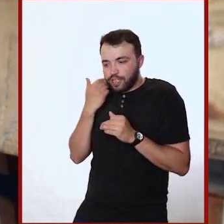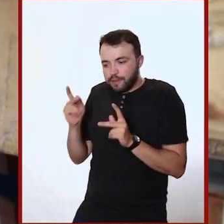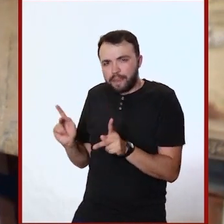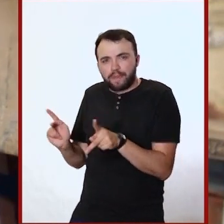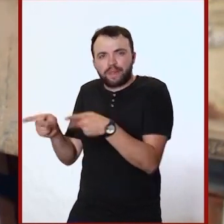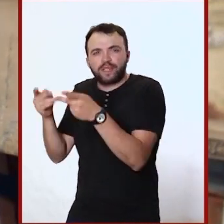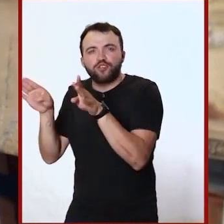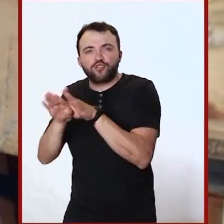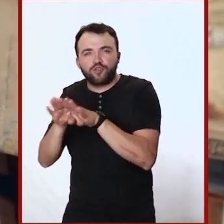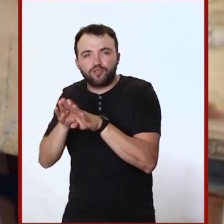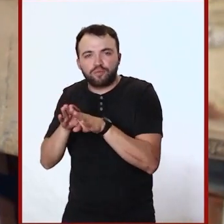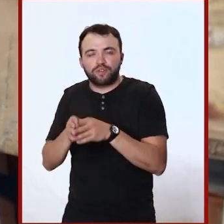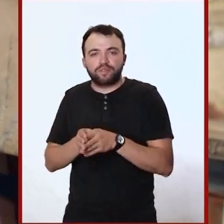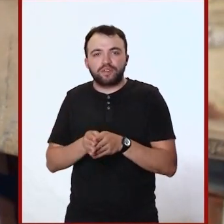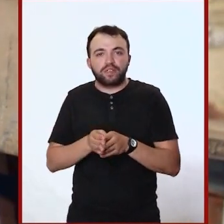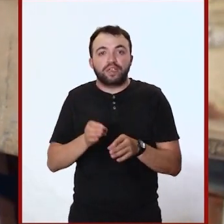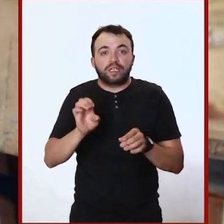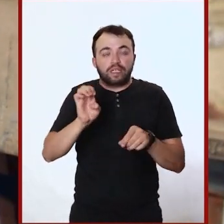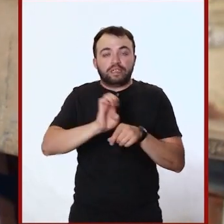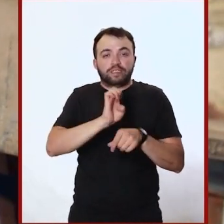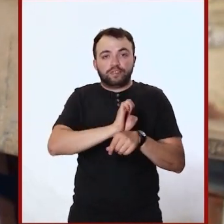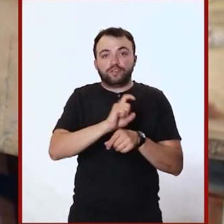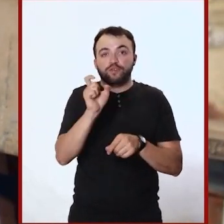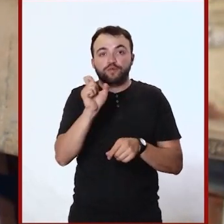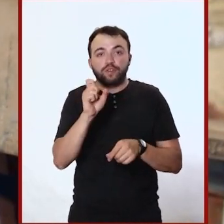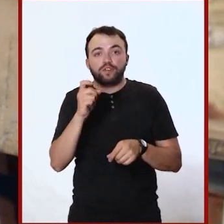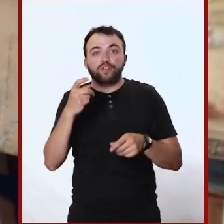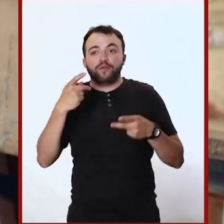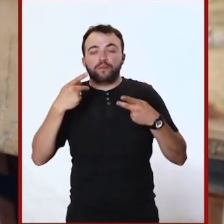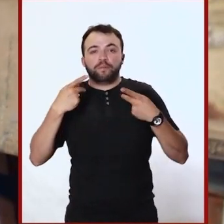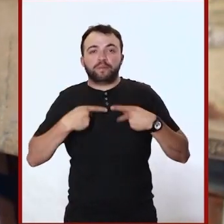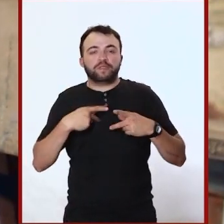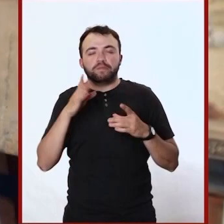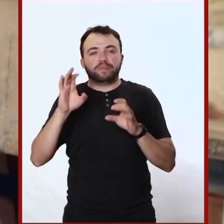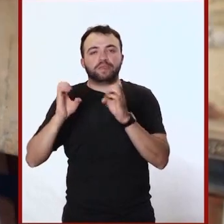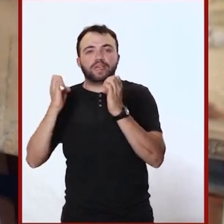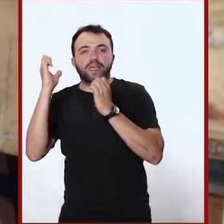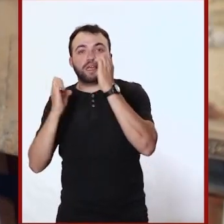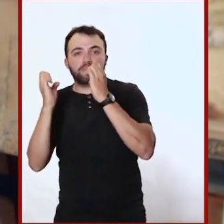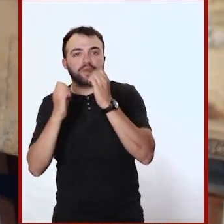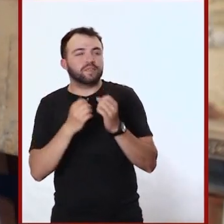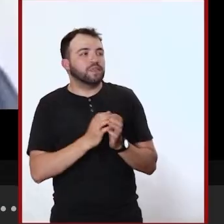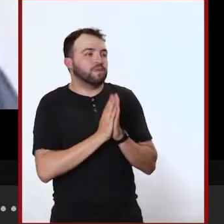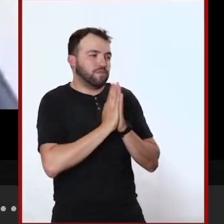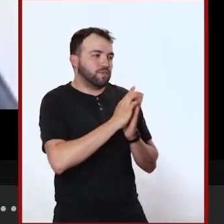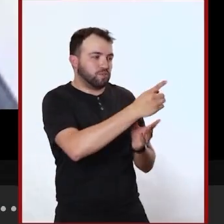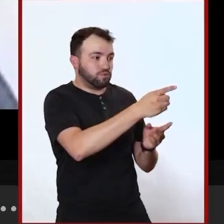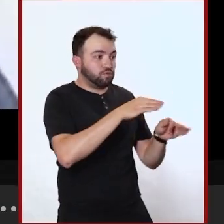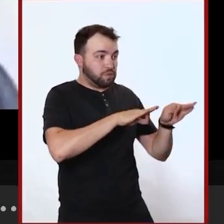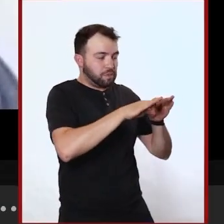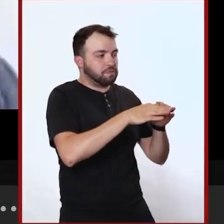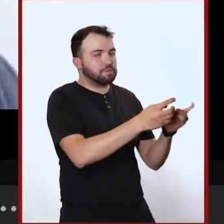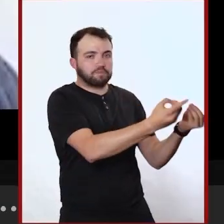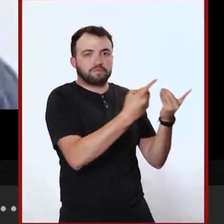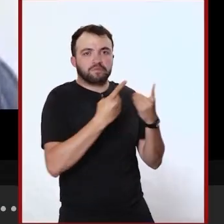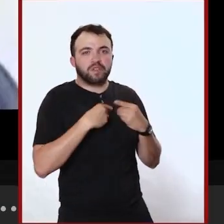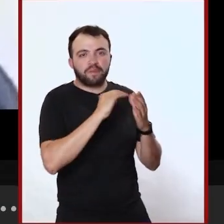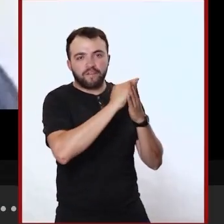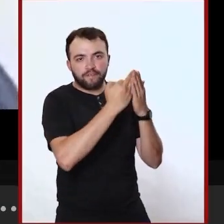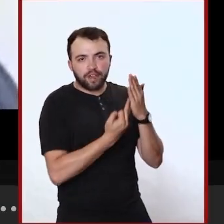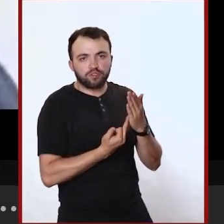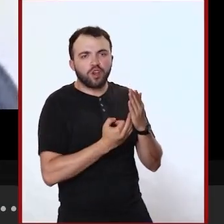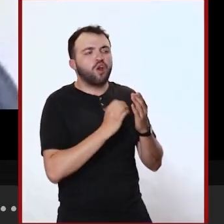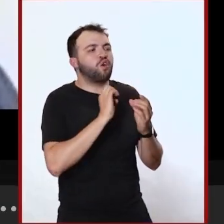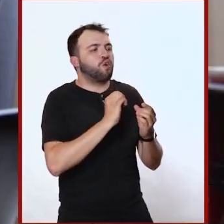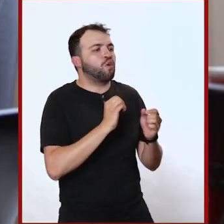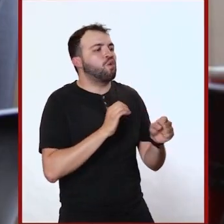contratados por alguna empresa más grande o empezar a vender sus servicios, lo primero que les piden a veces es, bueno, ¿me vas a facturar? O qué comprobante me vas a